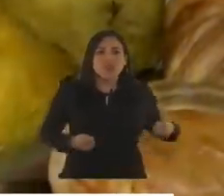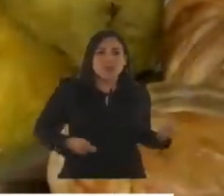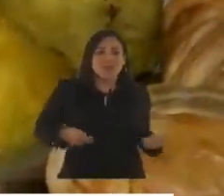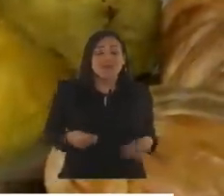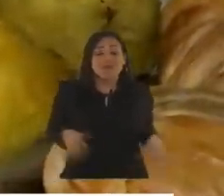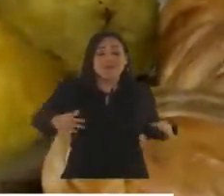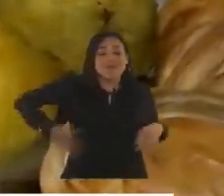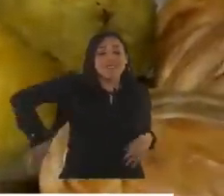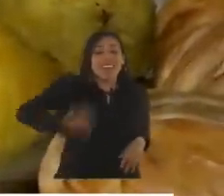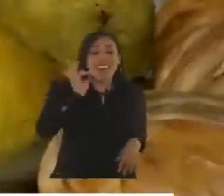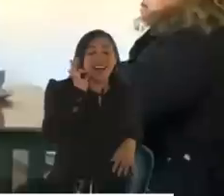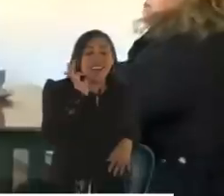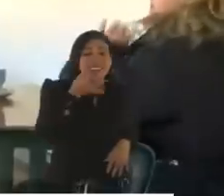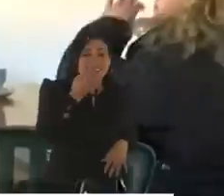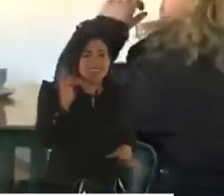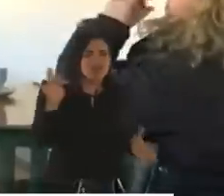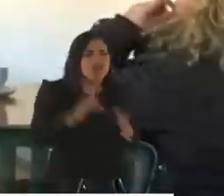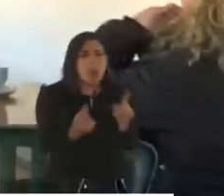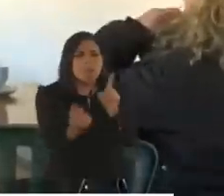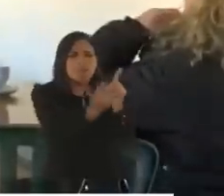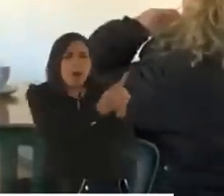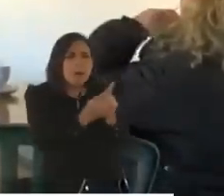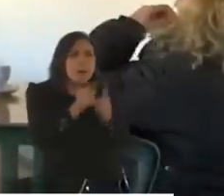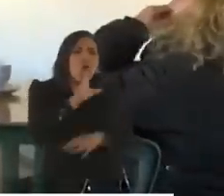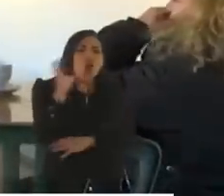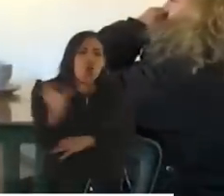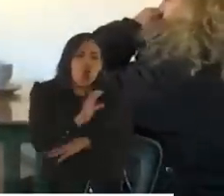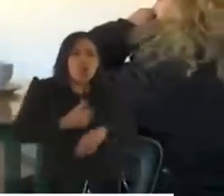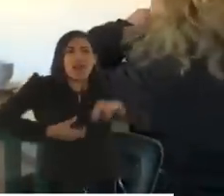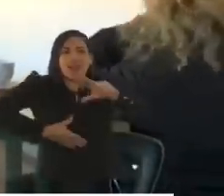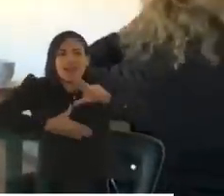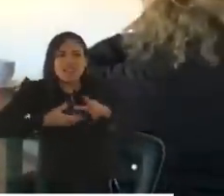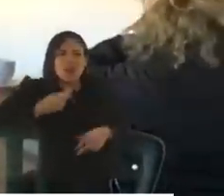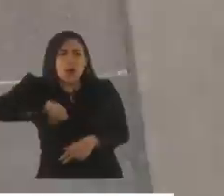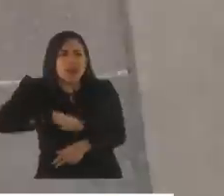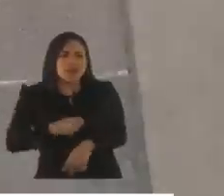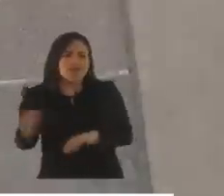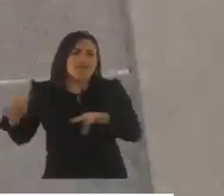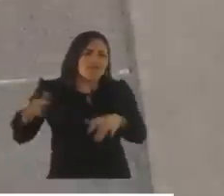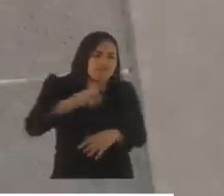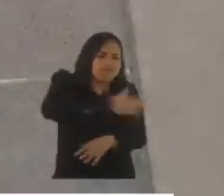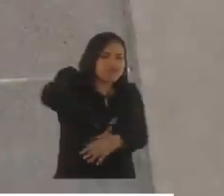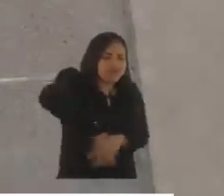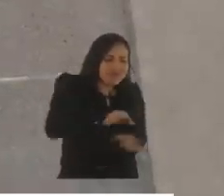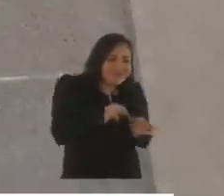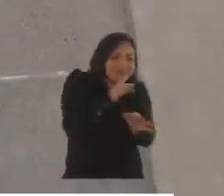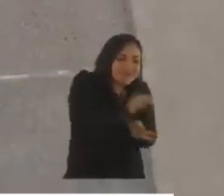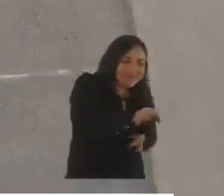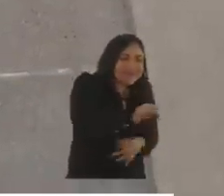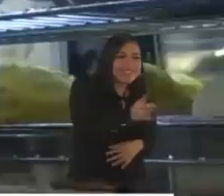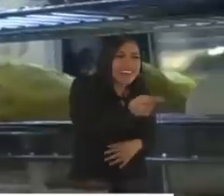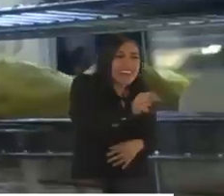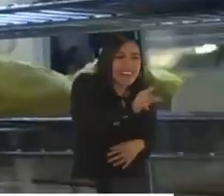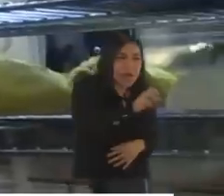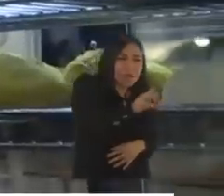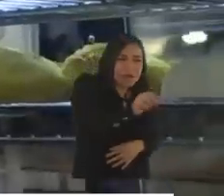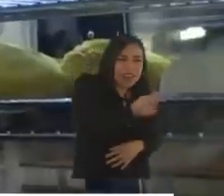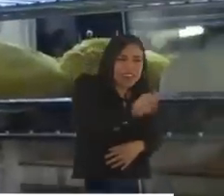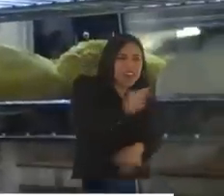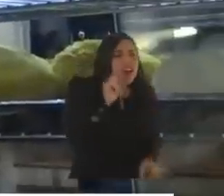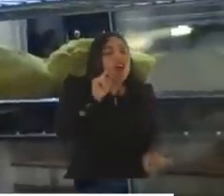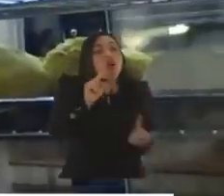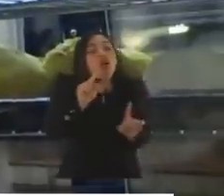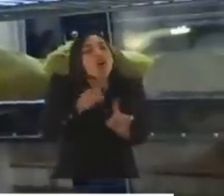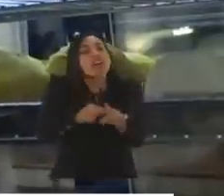La cafetería El Padrino es punto de encuentro para colombianos, latinos y españoles en el corazón de la península ibérica, para llevar o